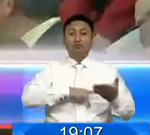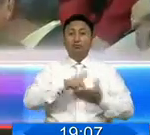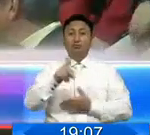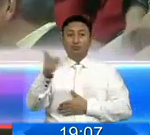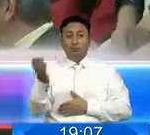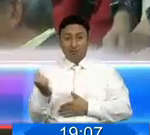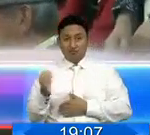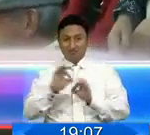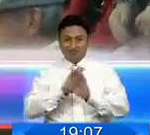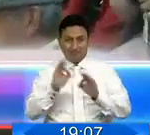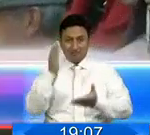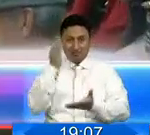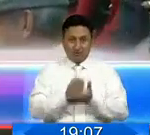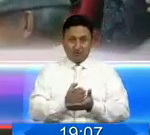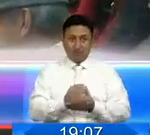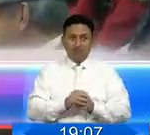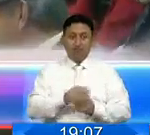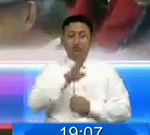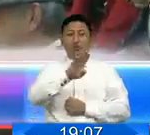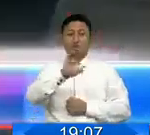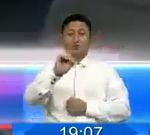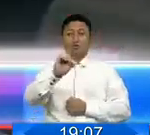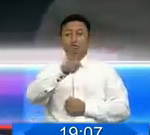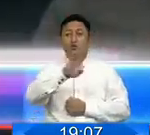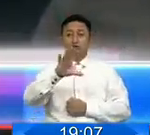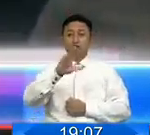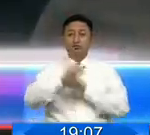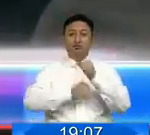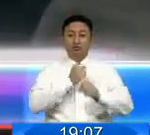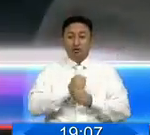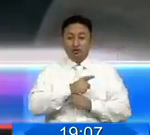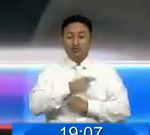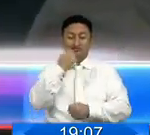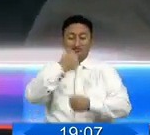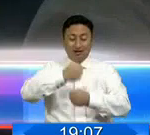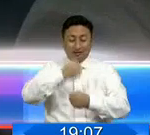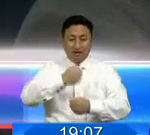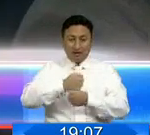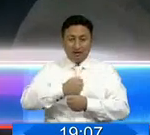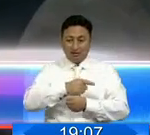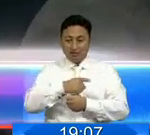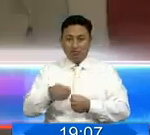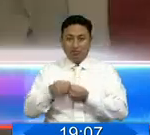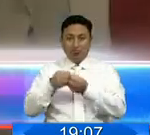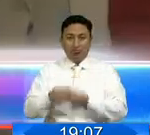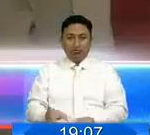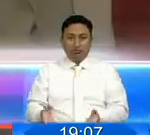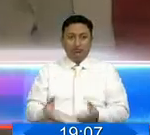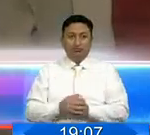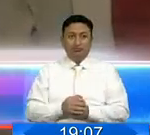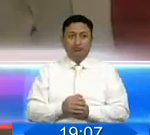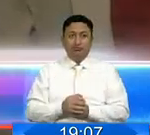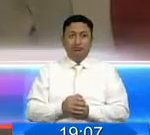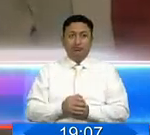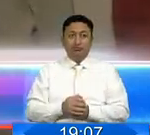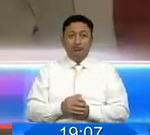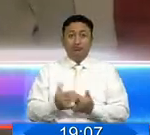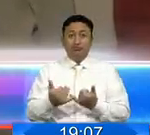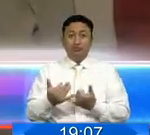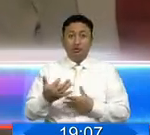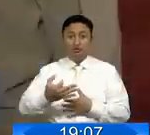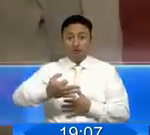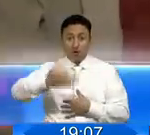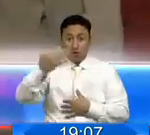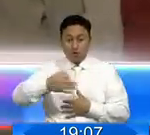sus jubilaciones. 40, 45 años de entrega al magisterio se veían mermados. Estoy segura que hoy